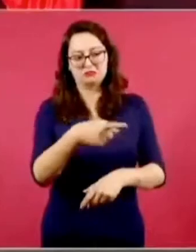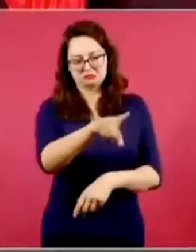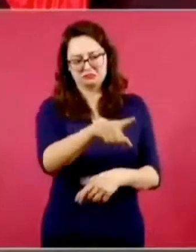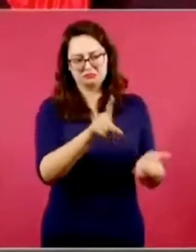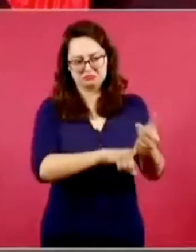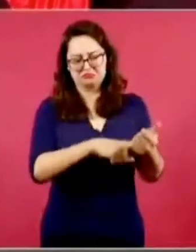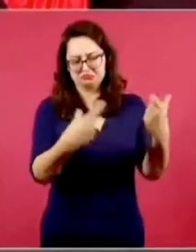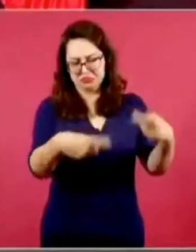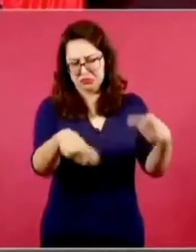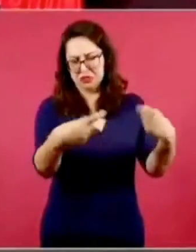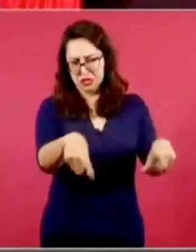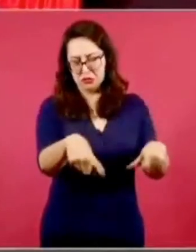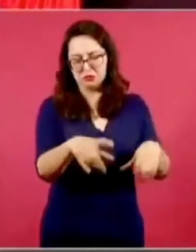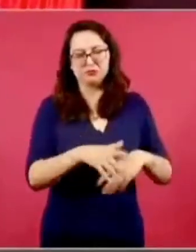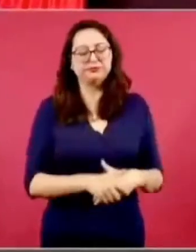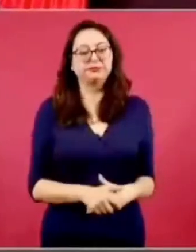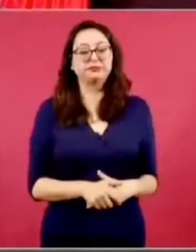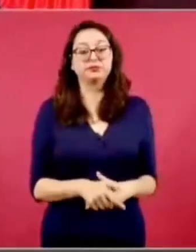grandes,